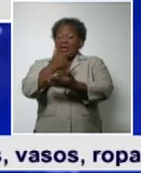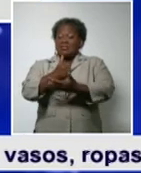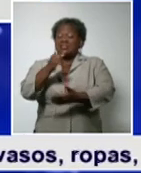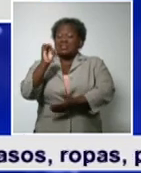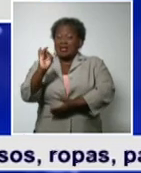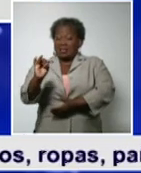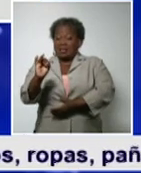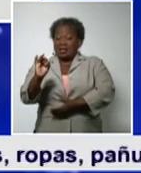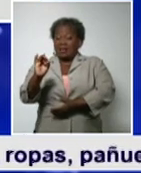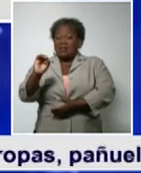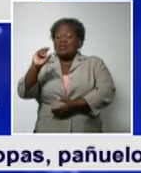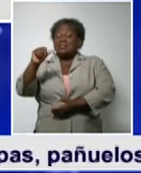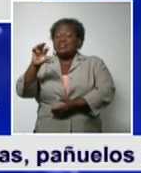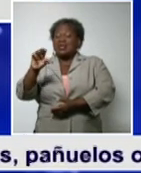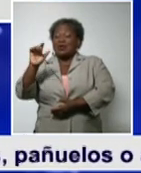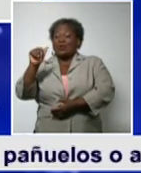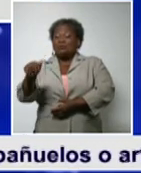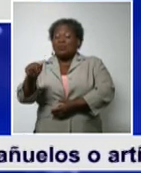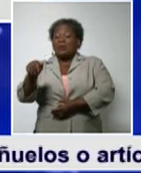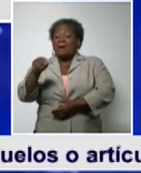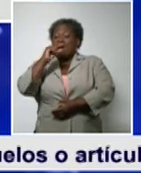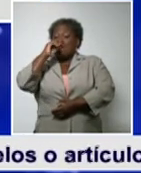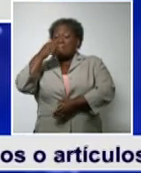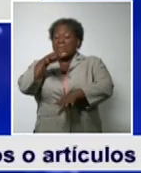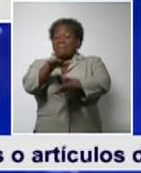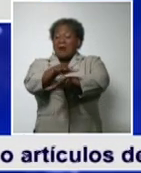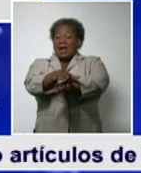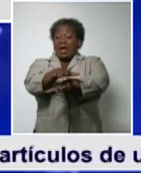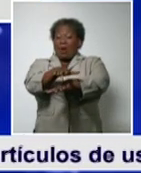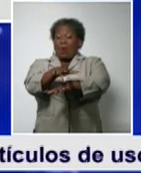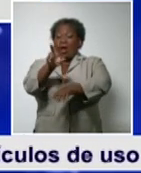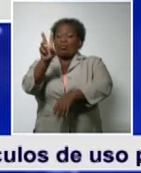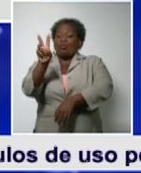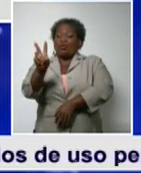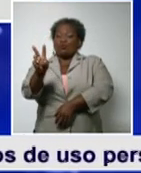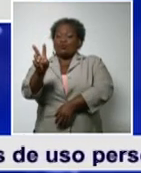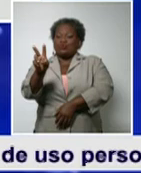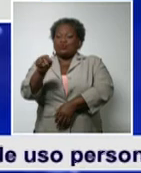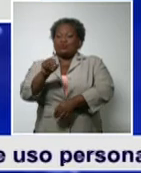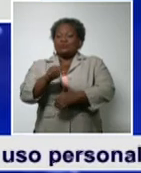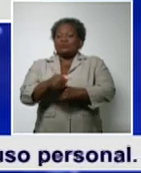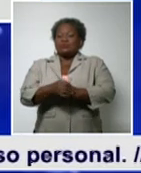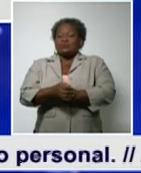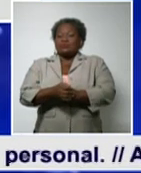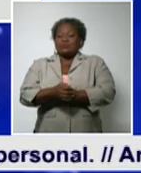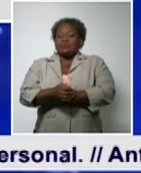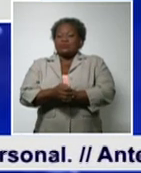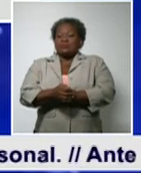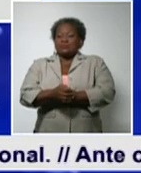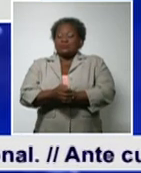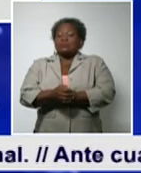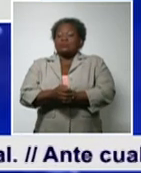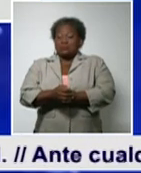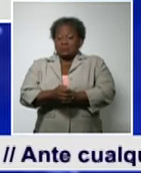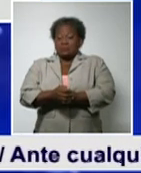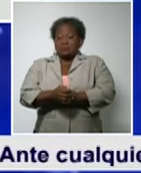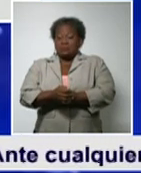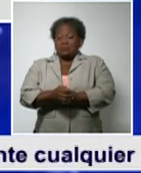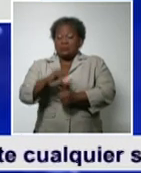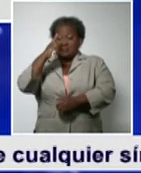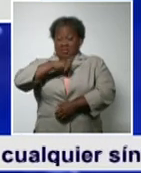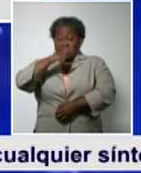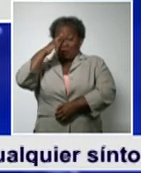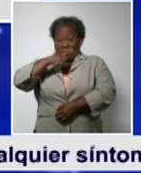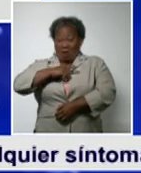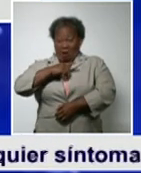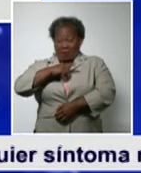6 y Baraguá 2. Ciego de Ávila 25 casos, Morón 10. Exactamente. Ciego de Ávila, como